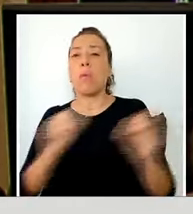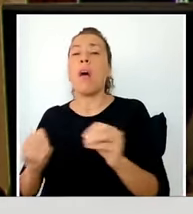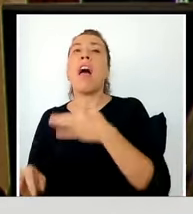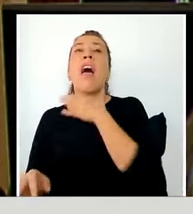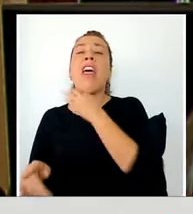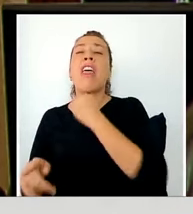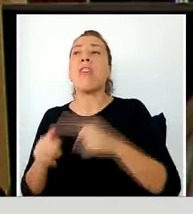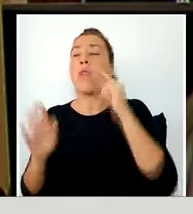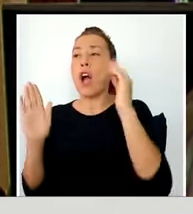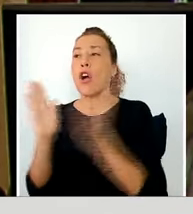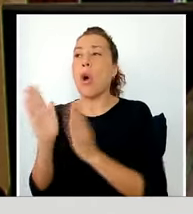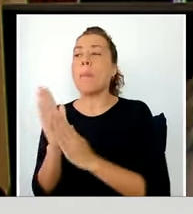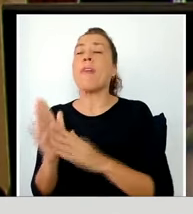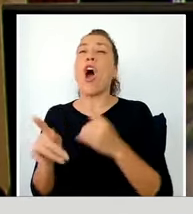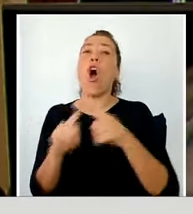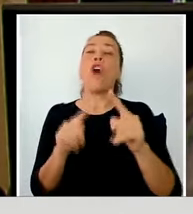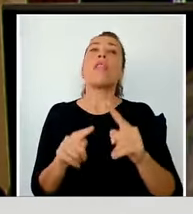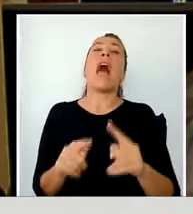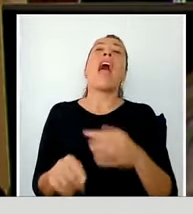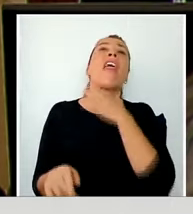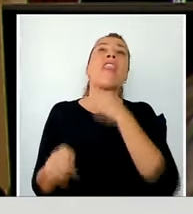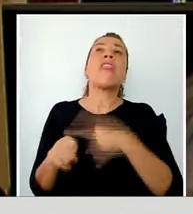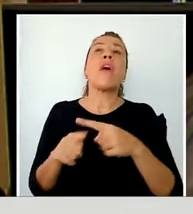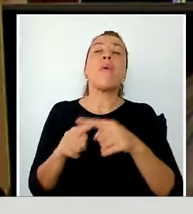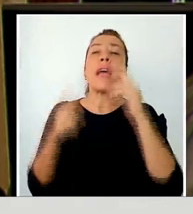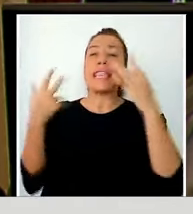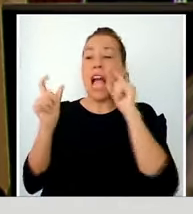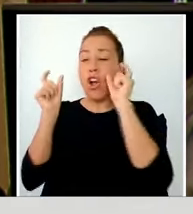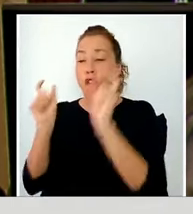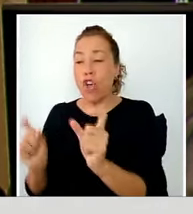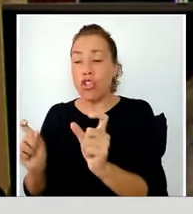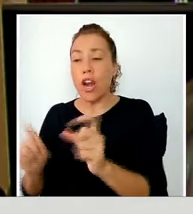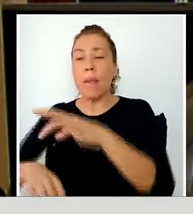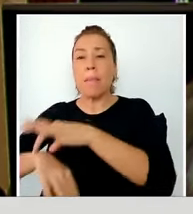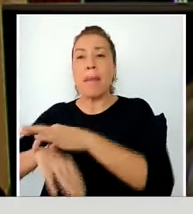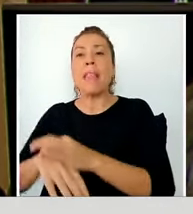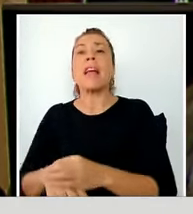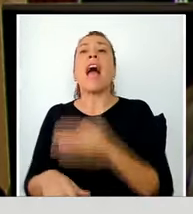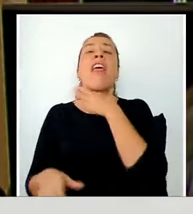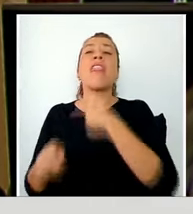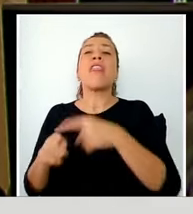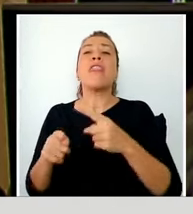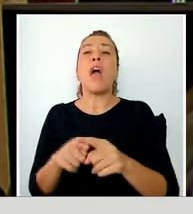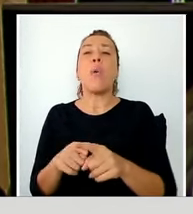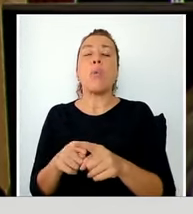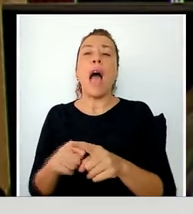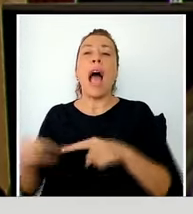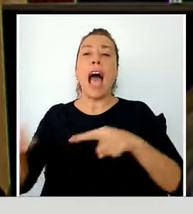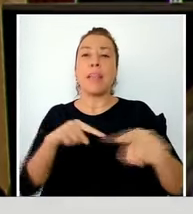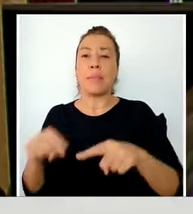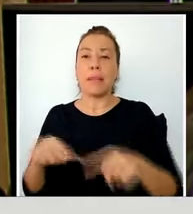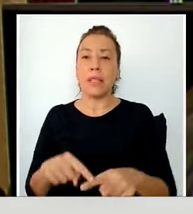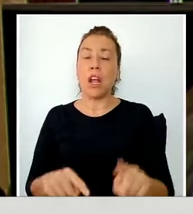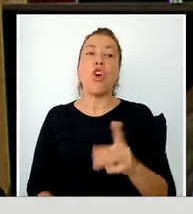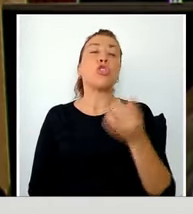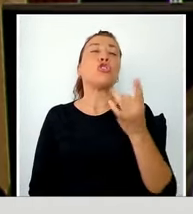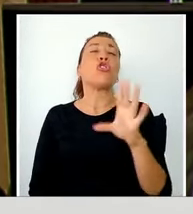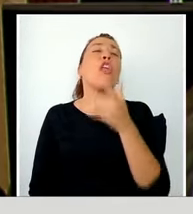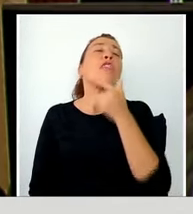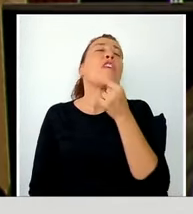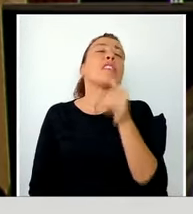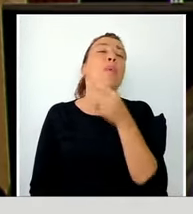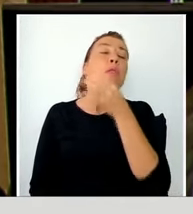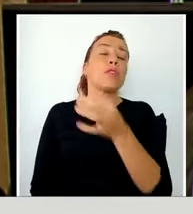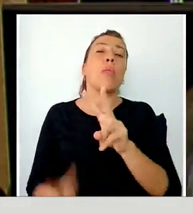por la contraloría médica y contraloría administrativa no es tan sencillo el no es tan de sentido común como se hablaba que es un tema técnico